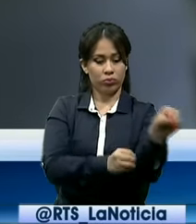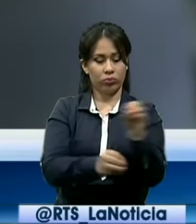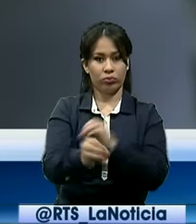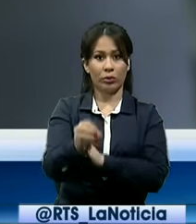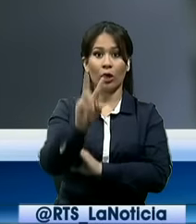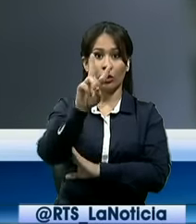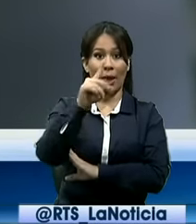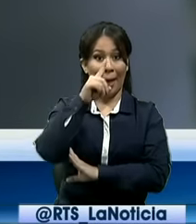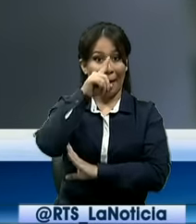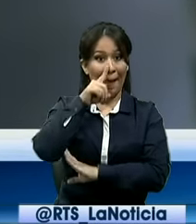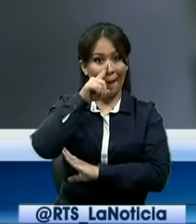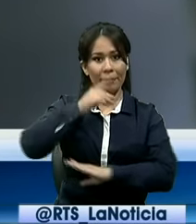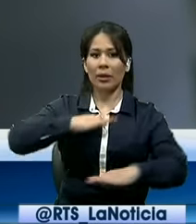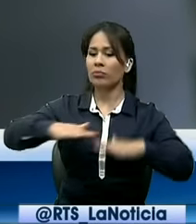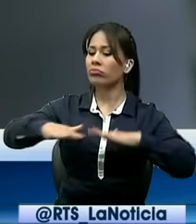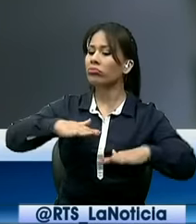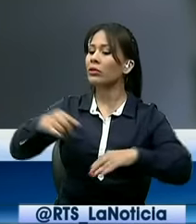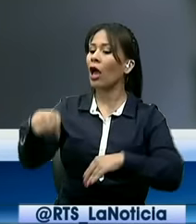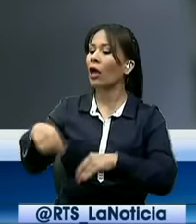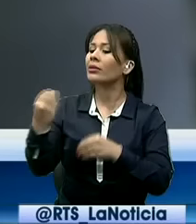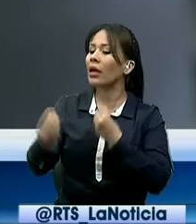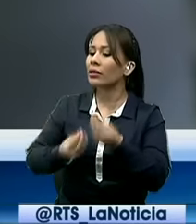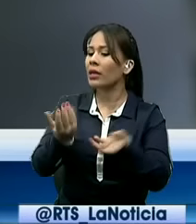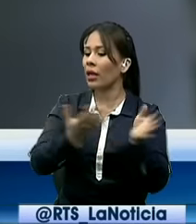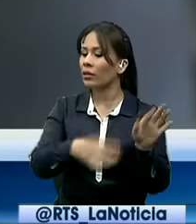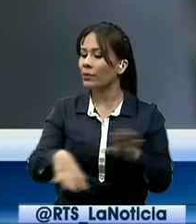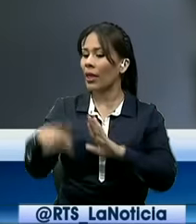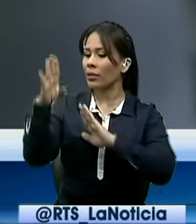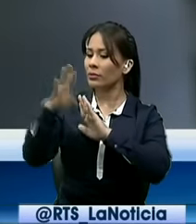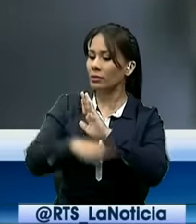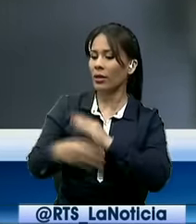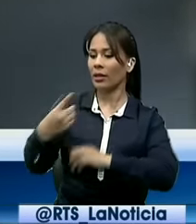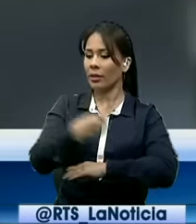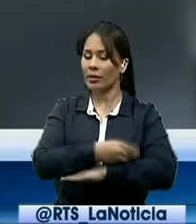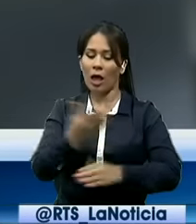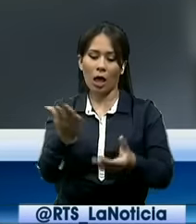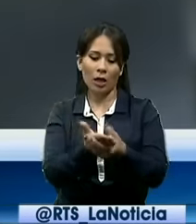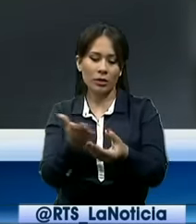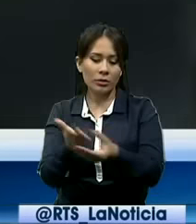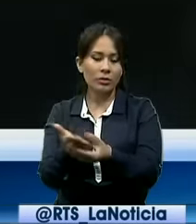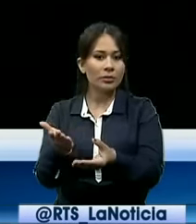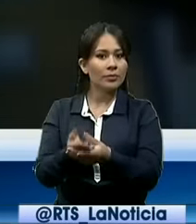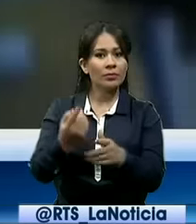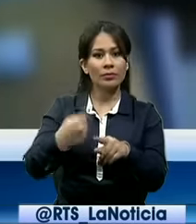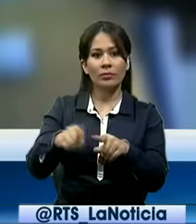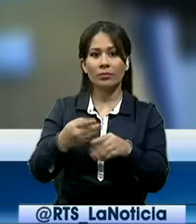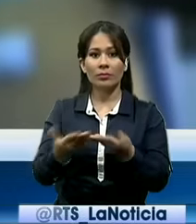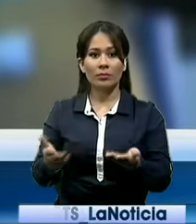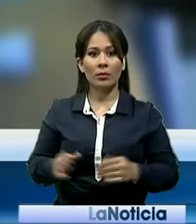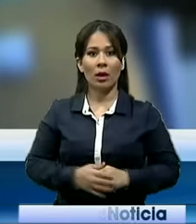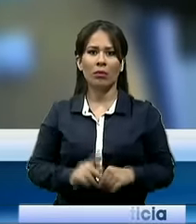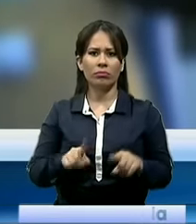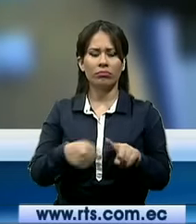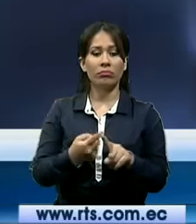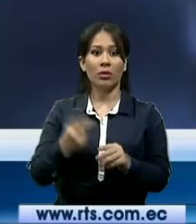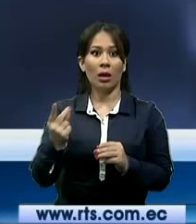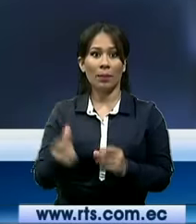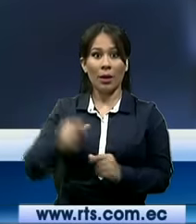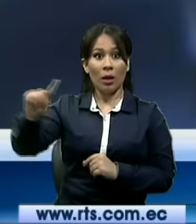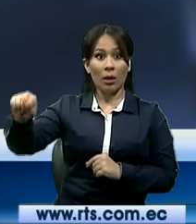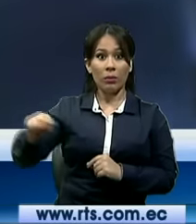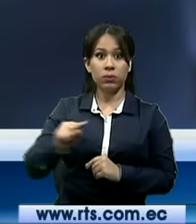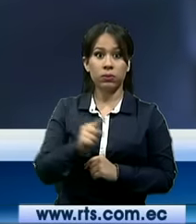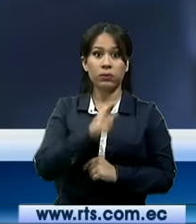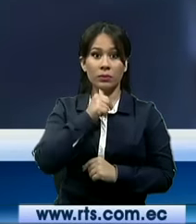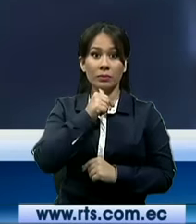dos empleados coordinaban el día de trabajo, ponían en orden algunos papeles. De pronto la tranquilidad se vio alterada